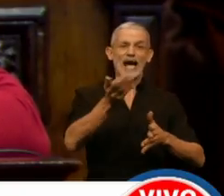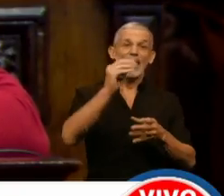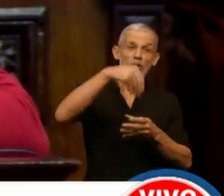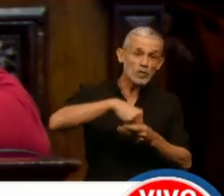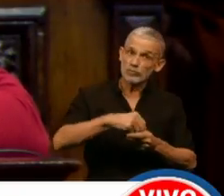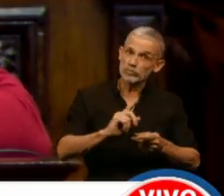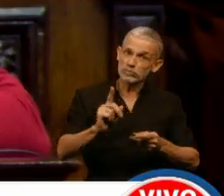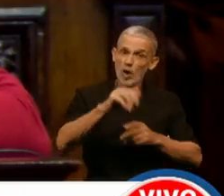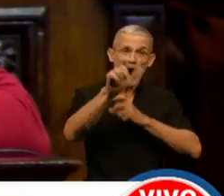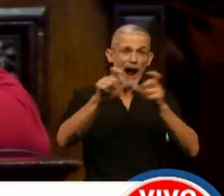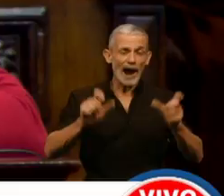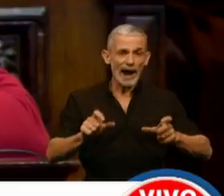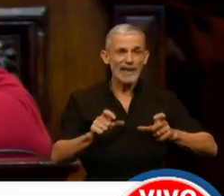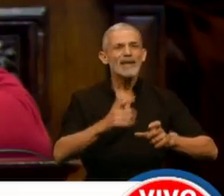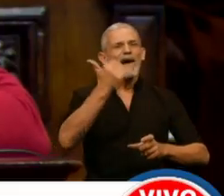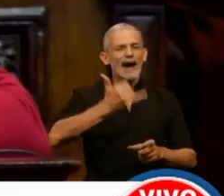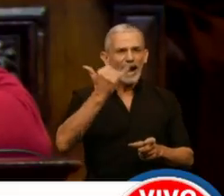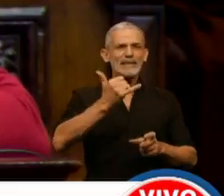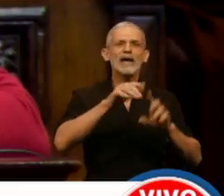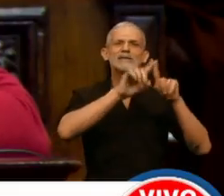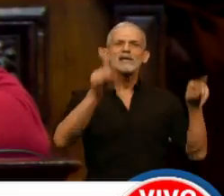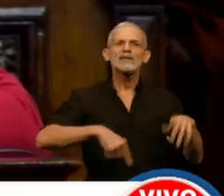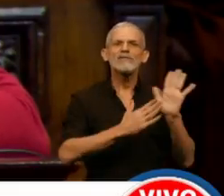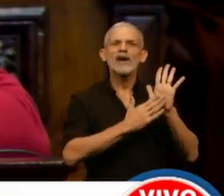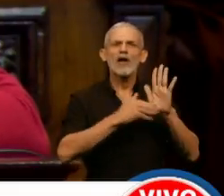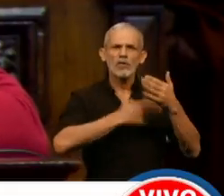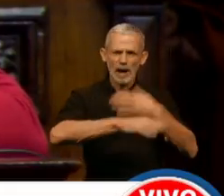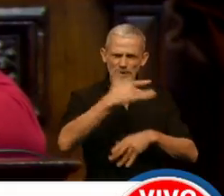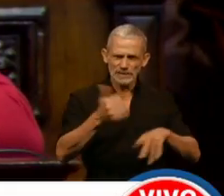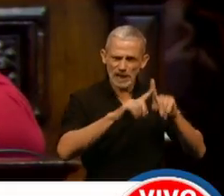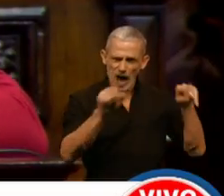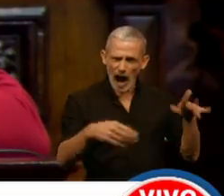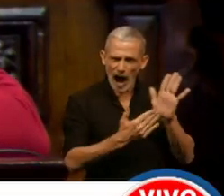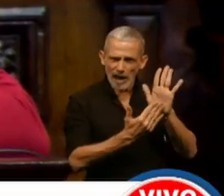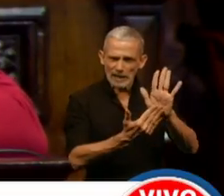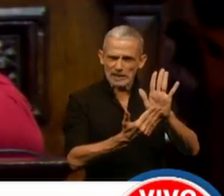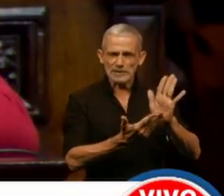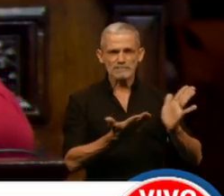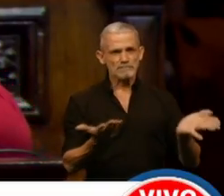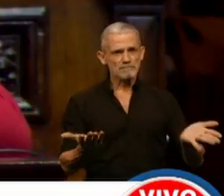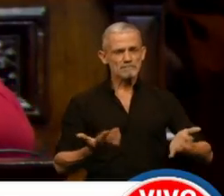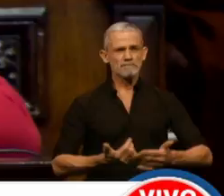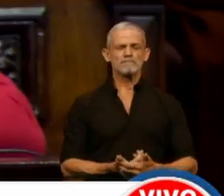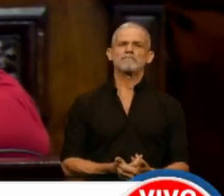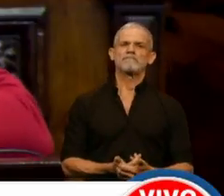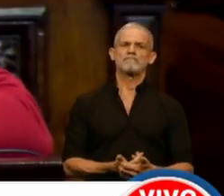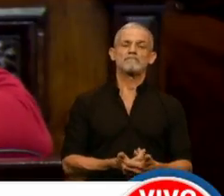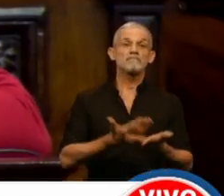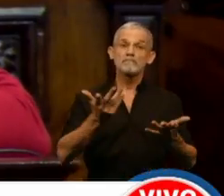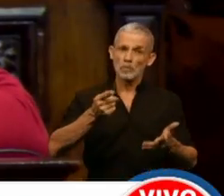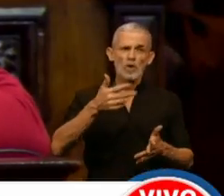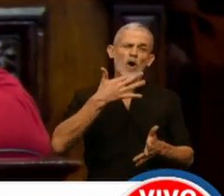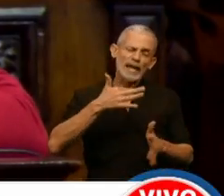a gente que tiene certificado de discapacidad eso también hay que decirlo lo